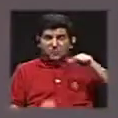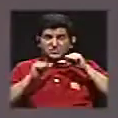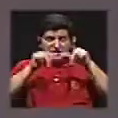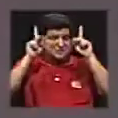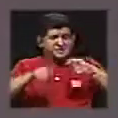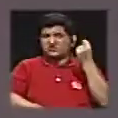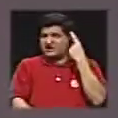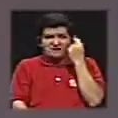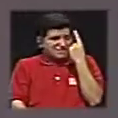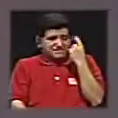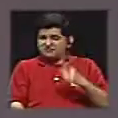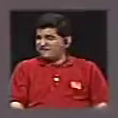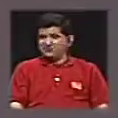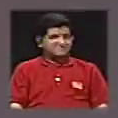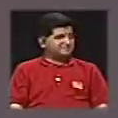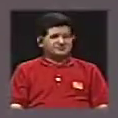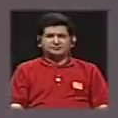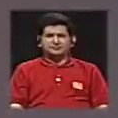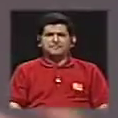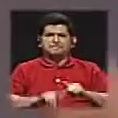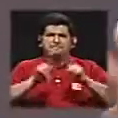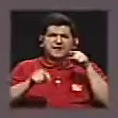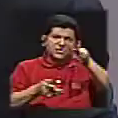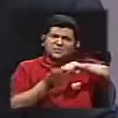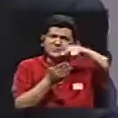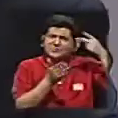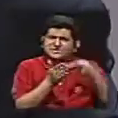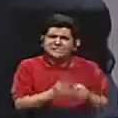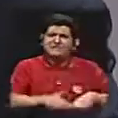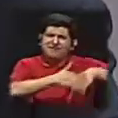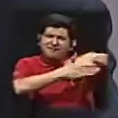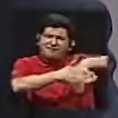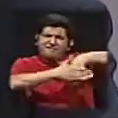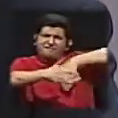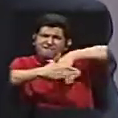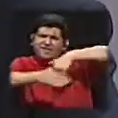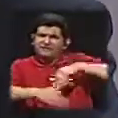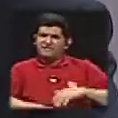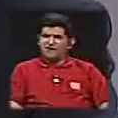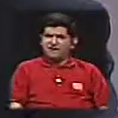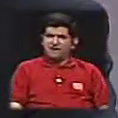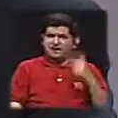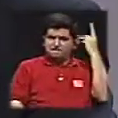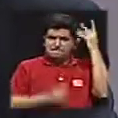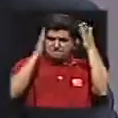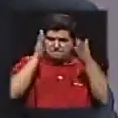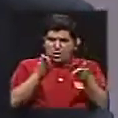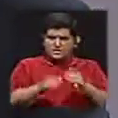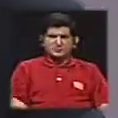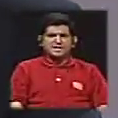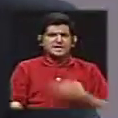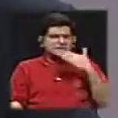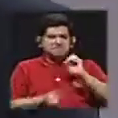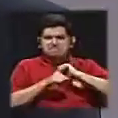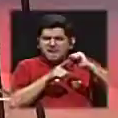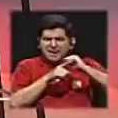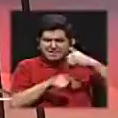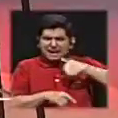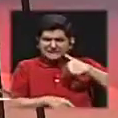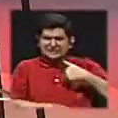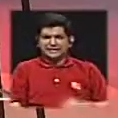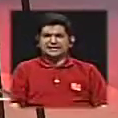que no lo entiende. Pero eso implicaba impedir que políticos con malas prácticas, de como sí, ha